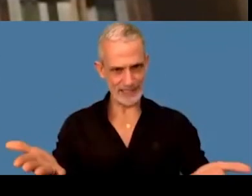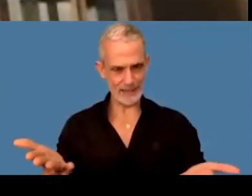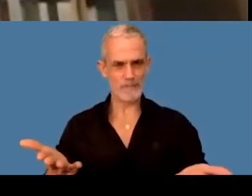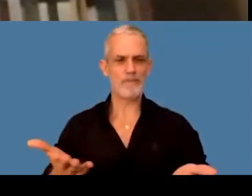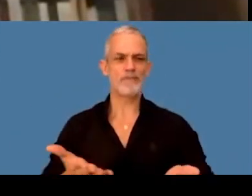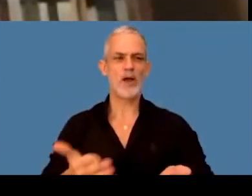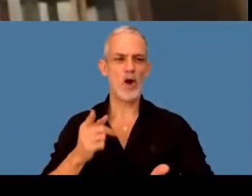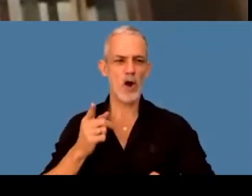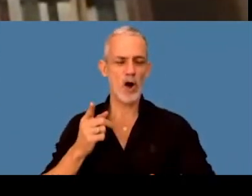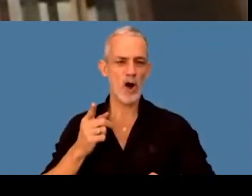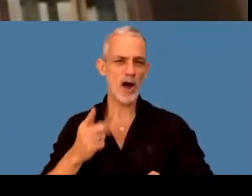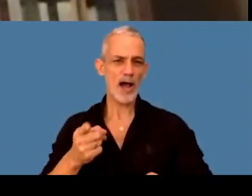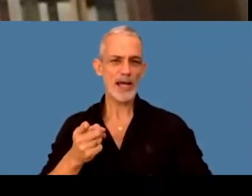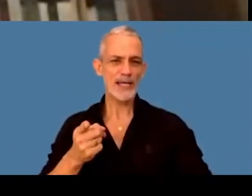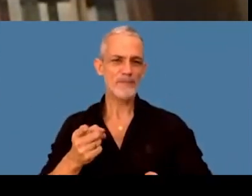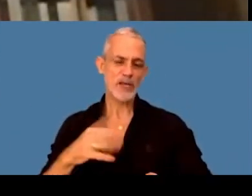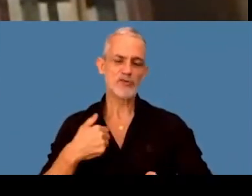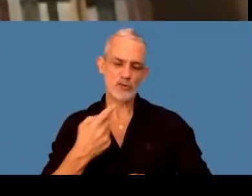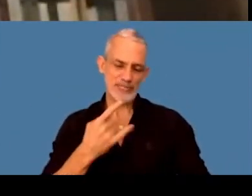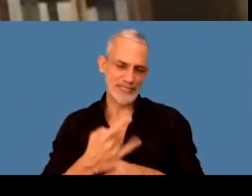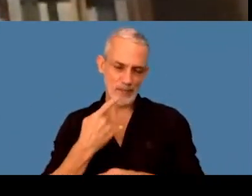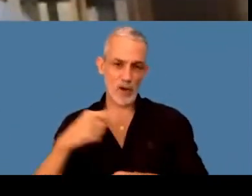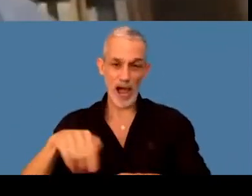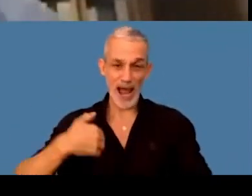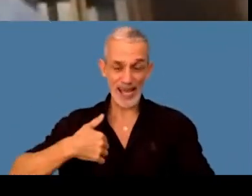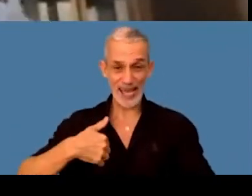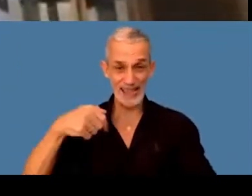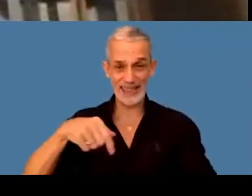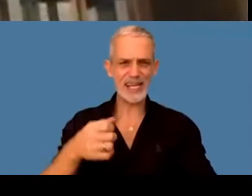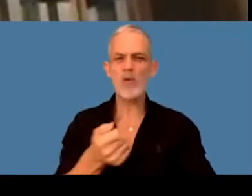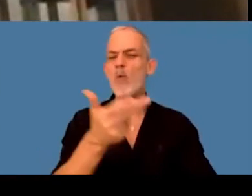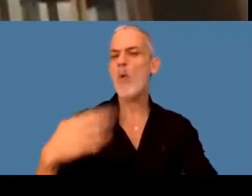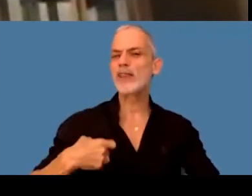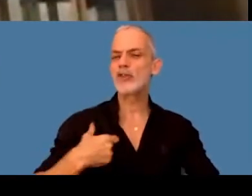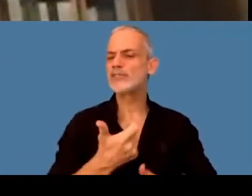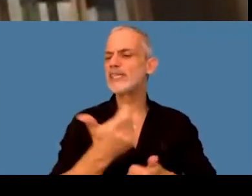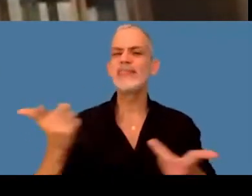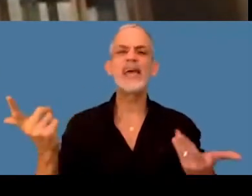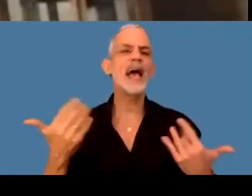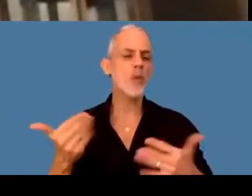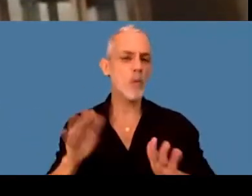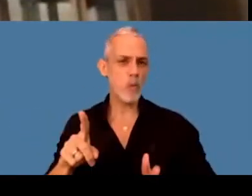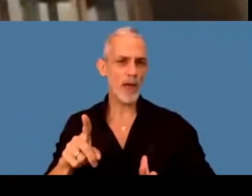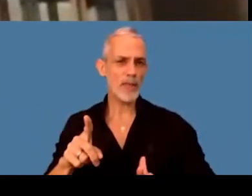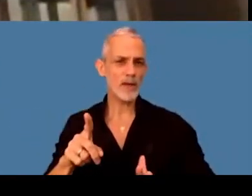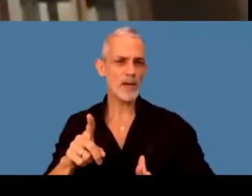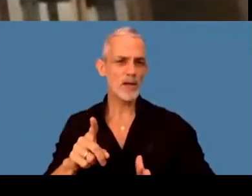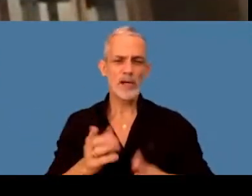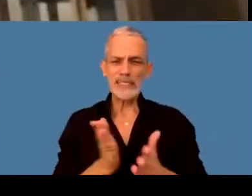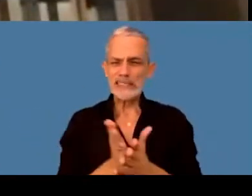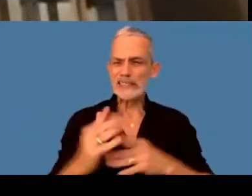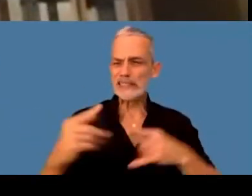pero yo siempre digo, en nuestro país hoy, ¿cuántos sindicatos pueden sostener casi indefinidamente un